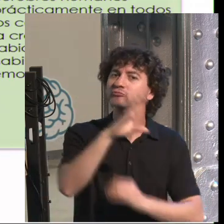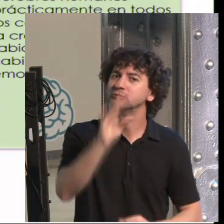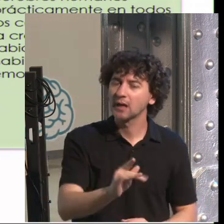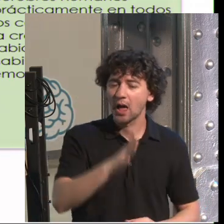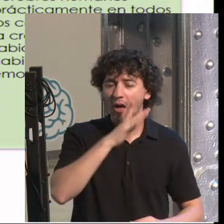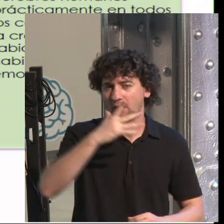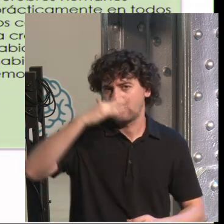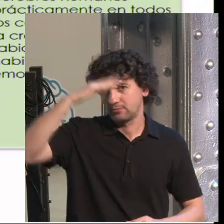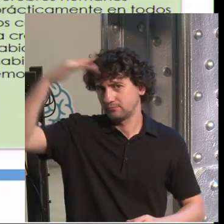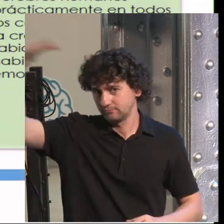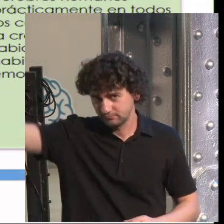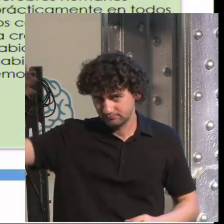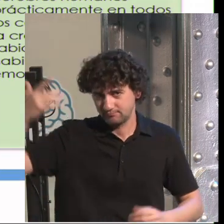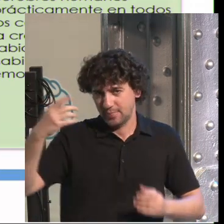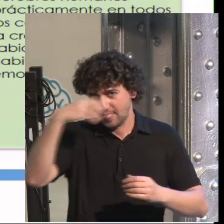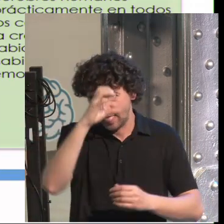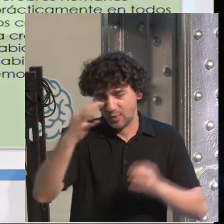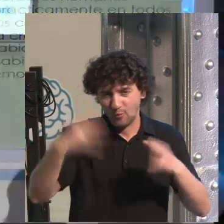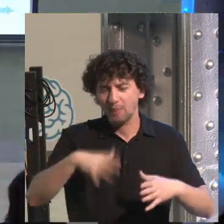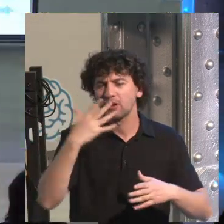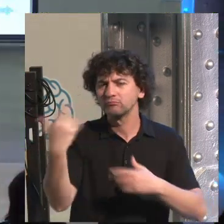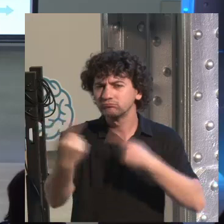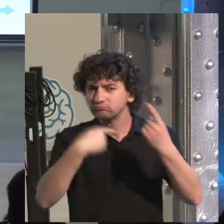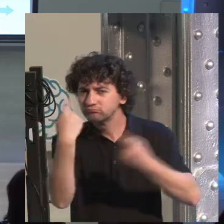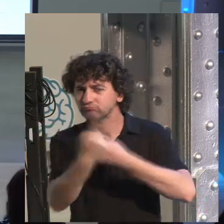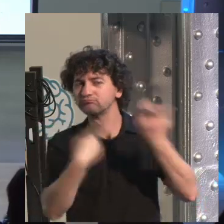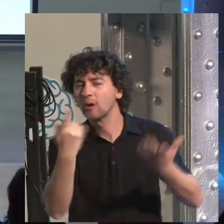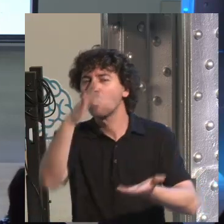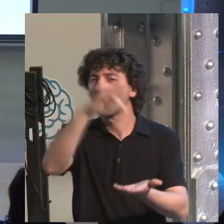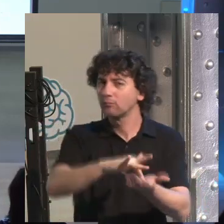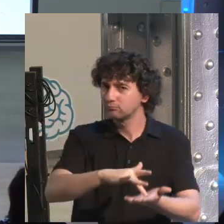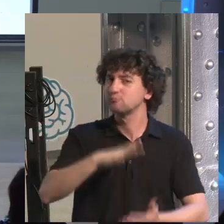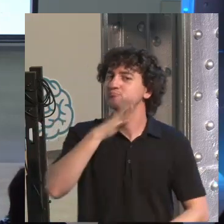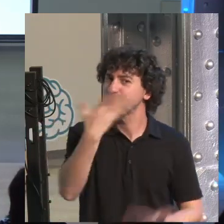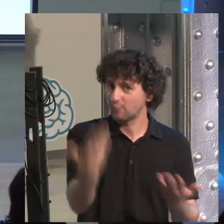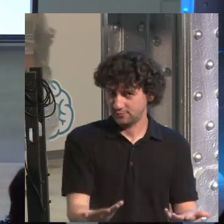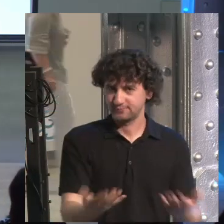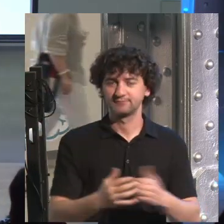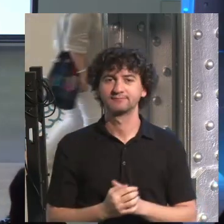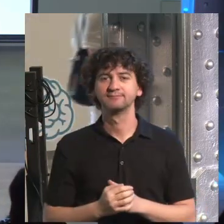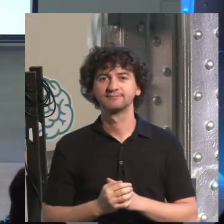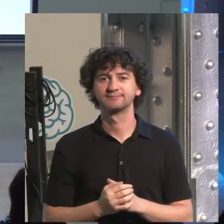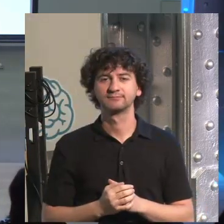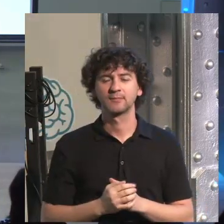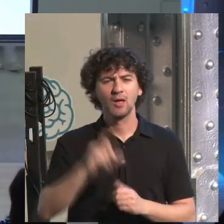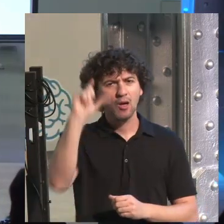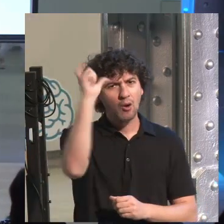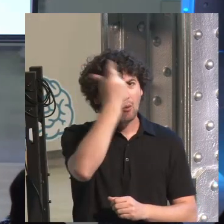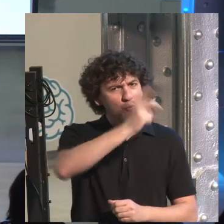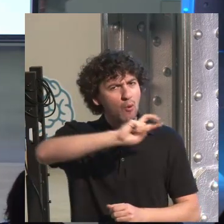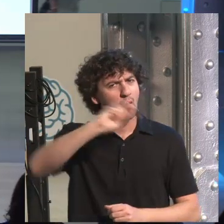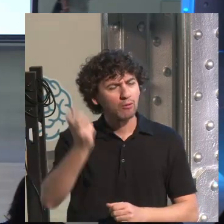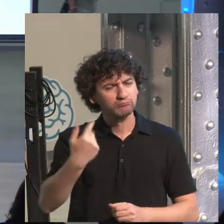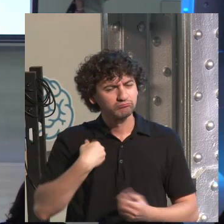ciencia ficción, pero que es del que se habla también. Y como he dicho, hoy estamos aquí. Otro concepto que me interesa